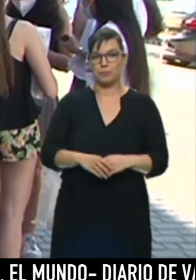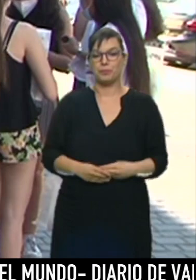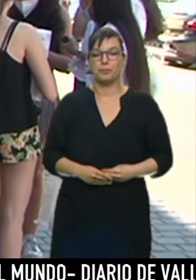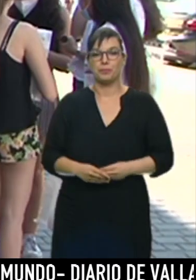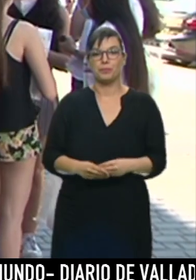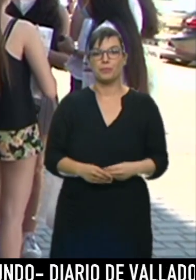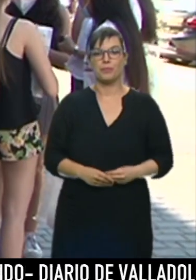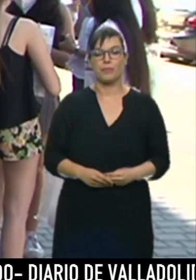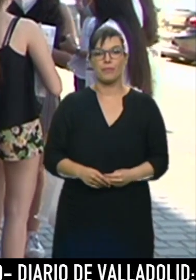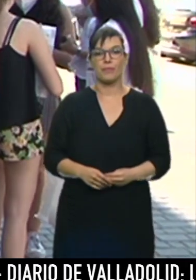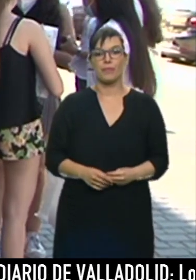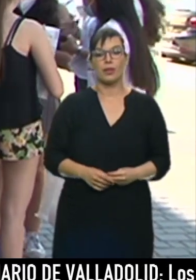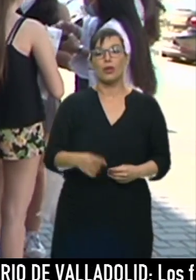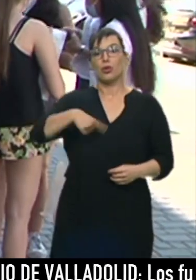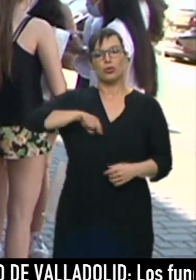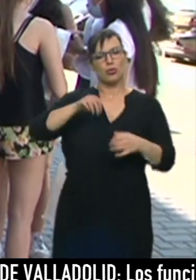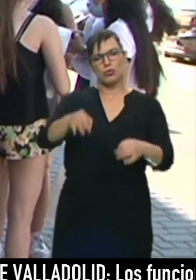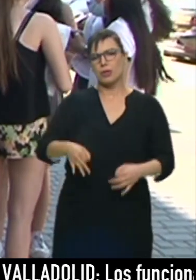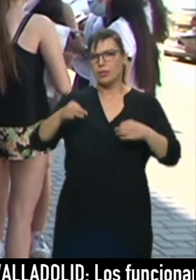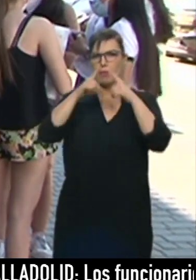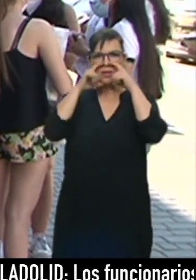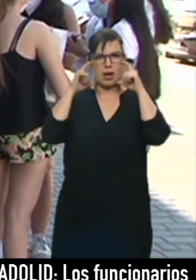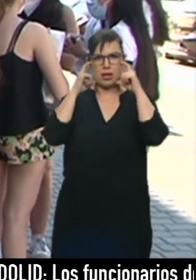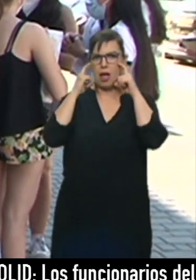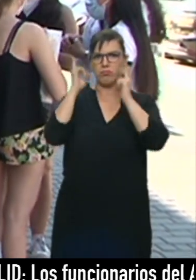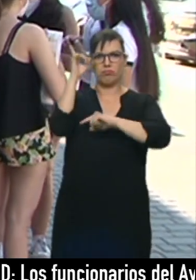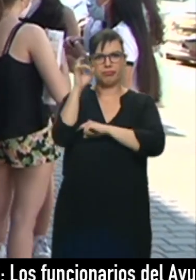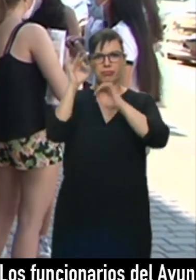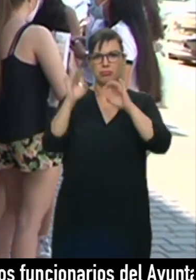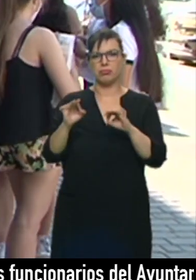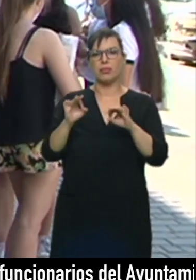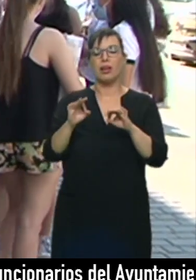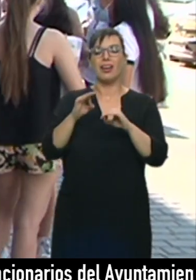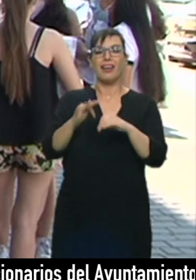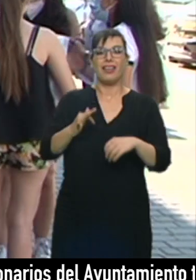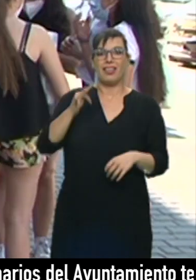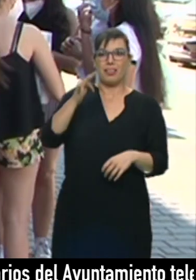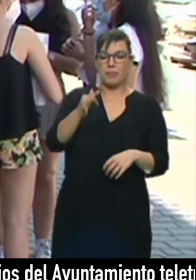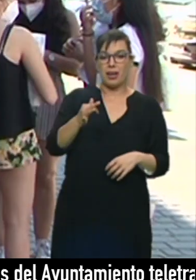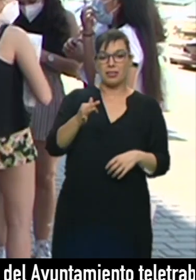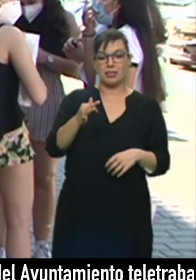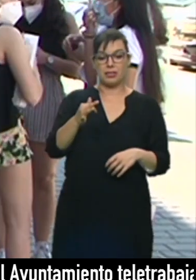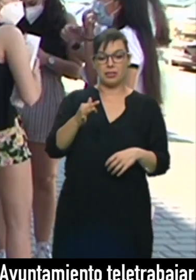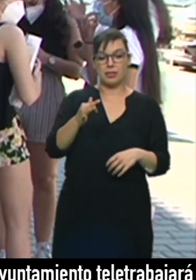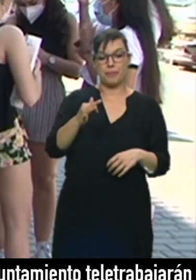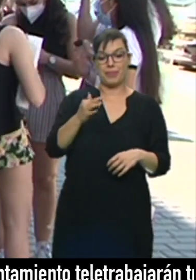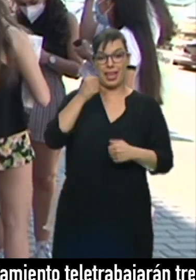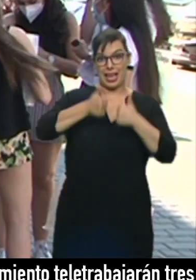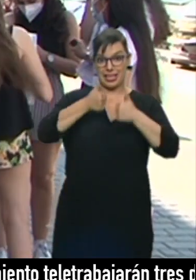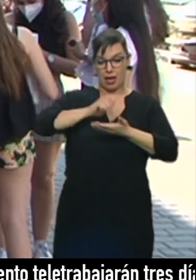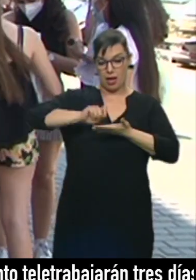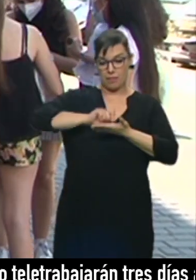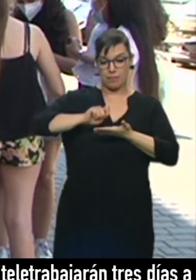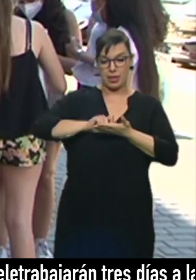Teníamos que estar todo el tiempo con la mascarilla, no nos la podíamos quitar. Y además, entre nosotros, durante el examen, había una